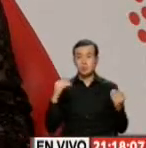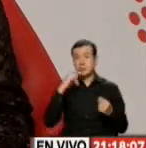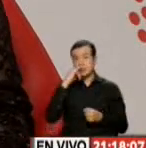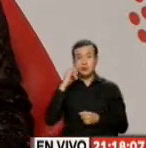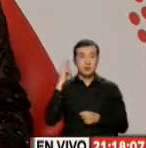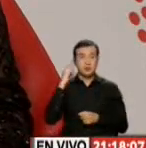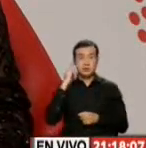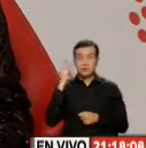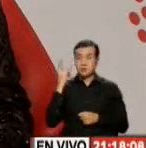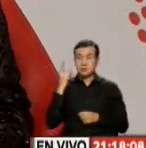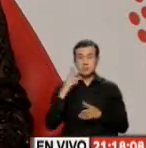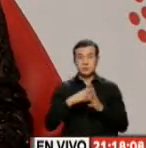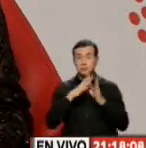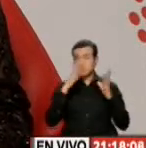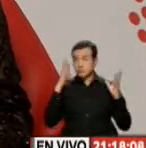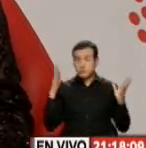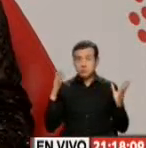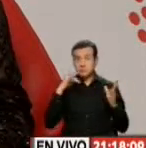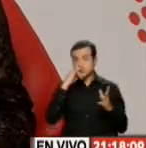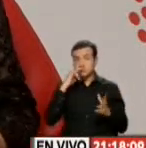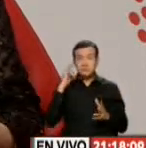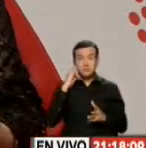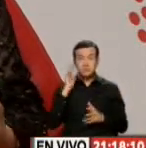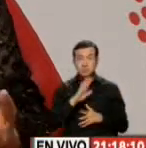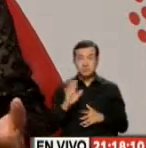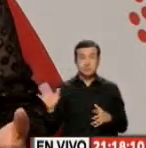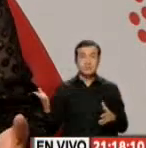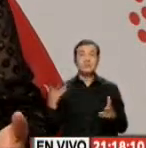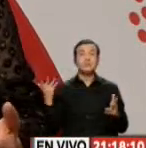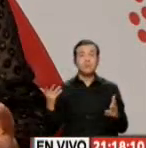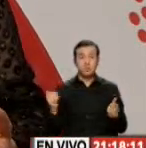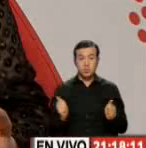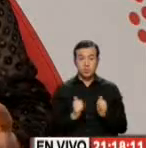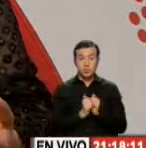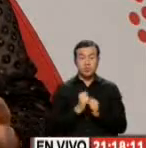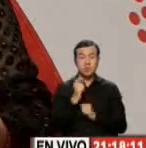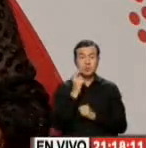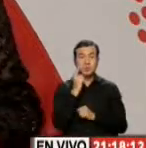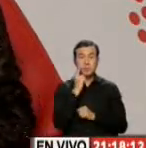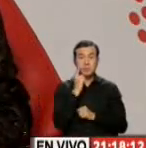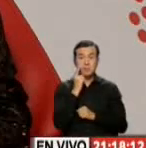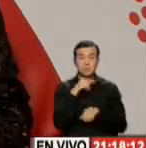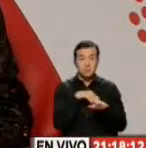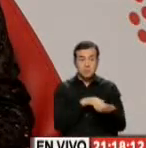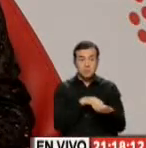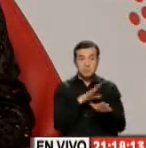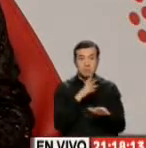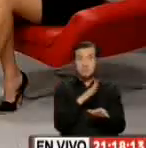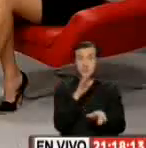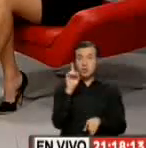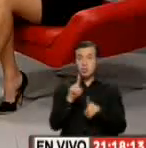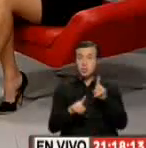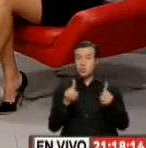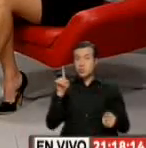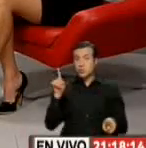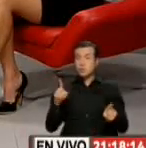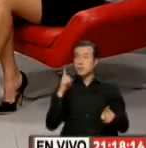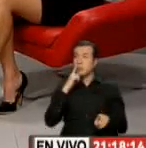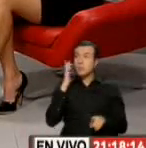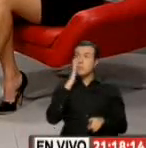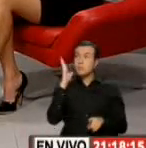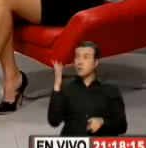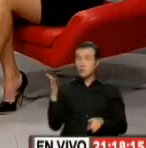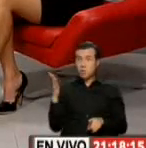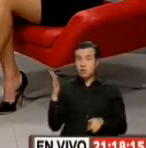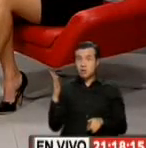de subregistro, porque los niños además no vienen prácticamente con ninguna garantía. Y algunos vienen incluso sin sus padres,